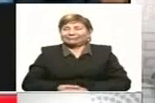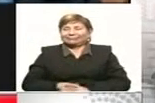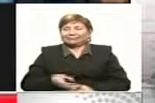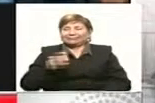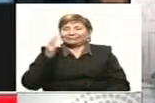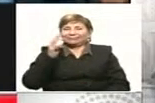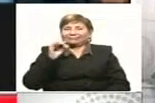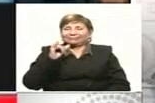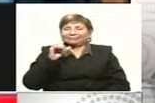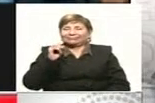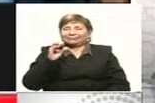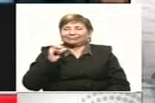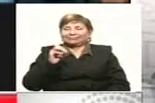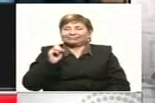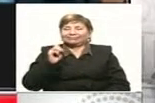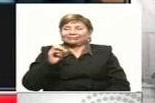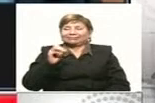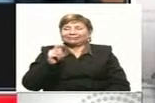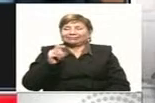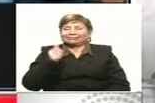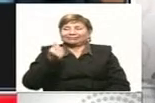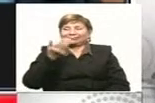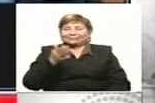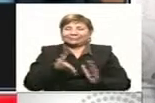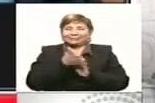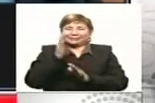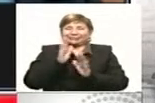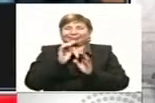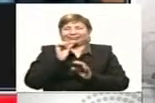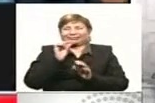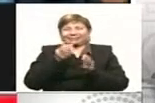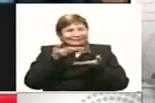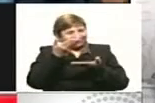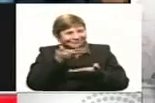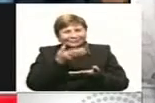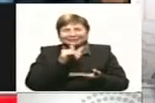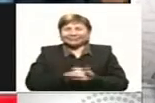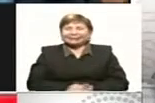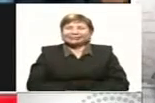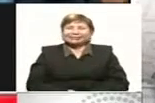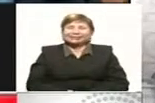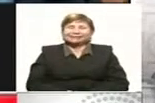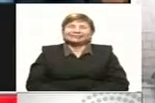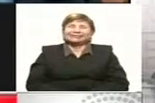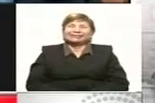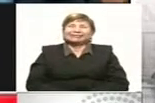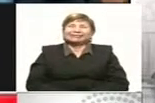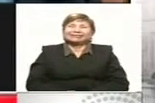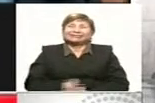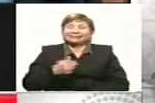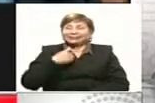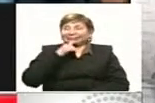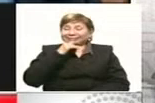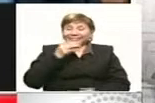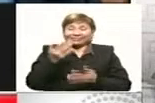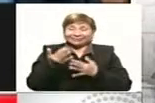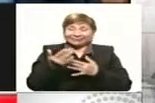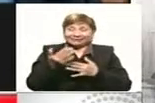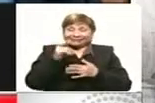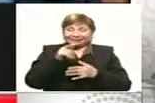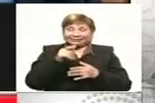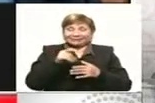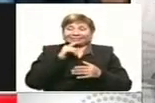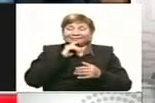Soto. Antes que se vaya. Adelante, por favor. Adelante. Escucho, todavía estoy acá. Estaré a la espera de la información que usted